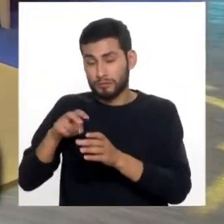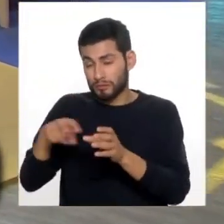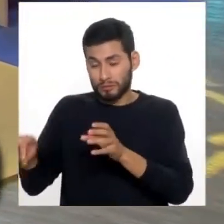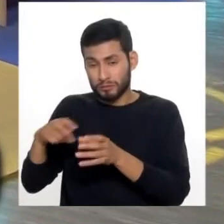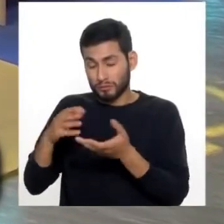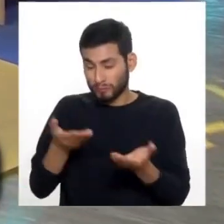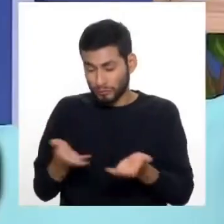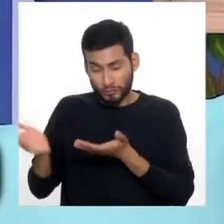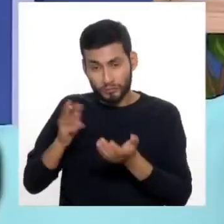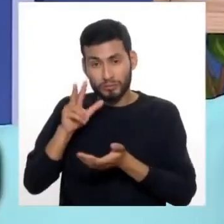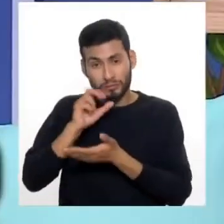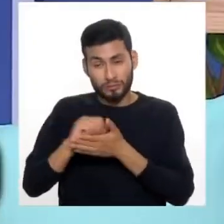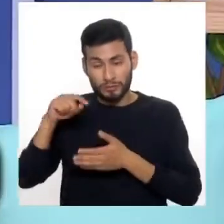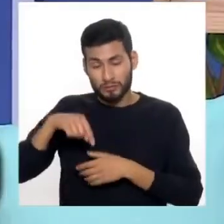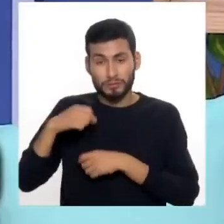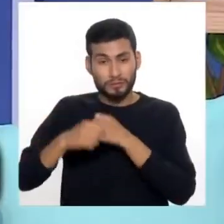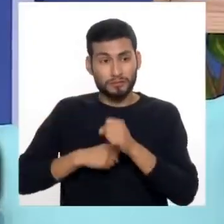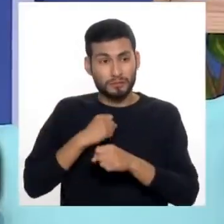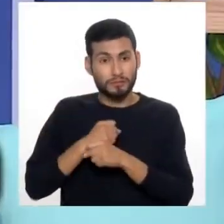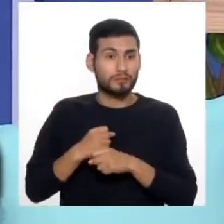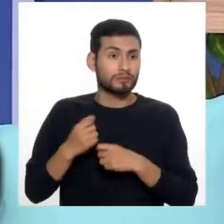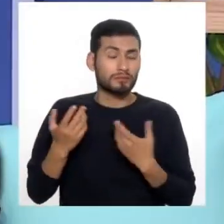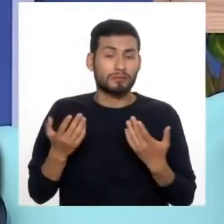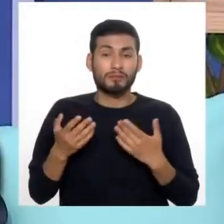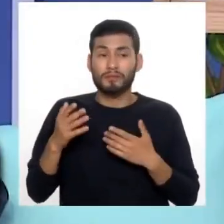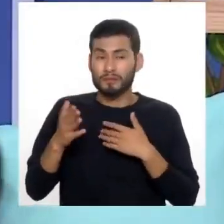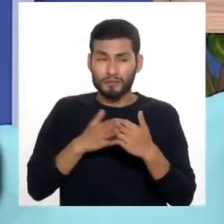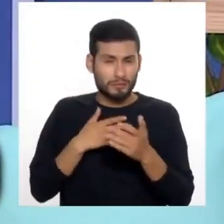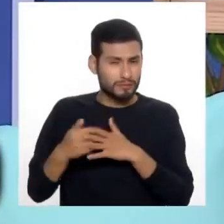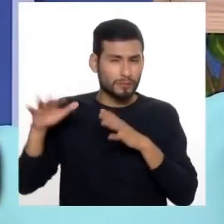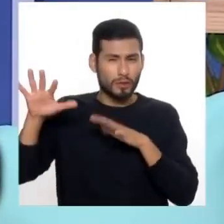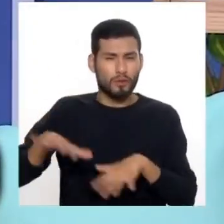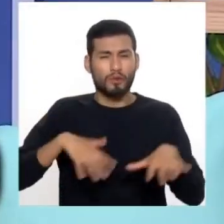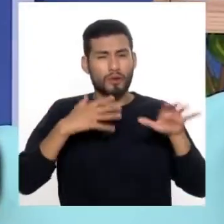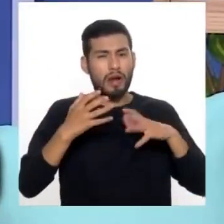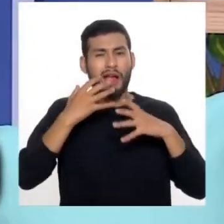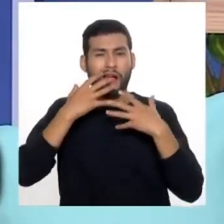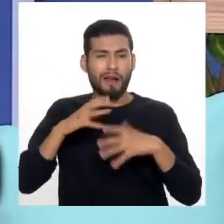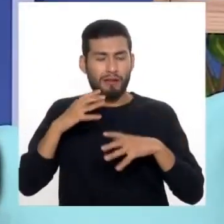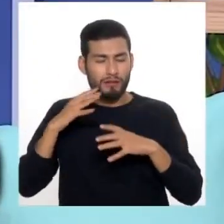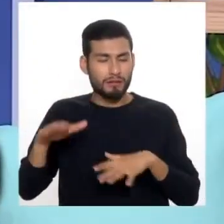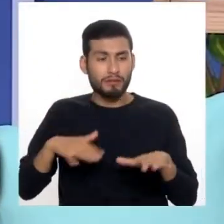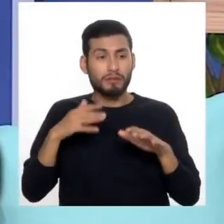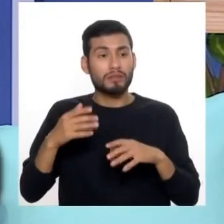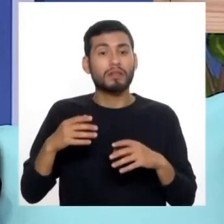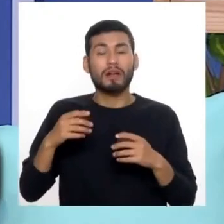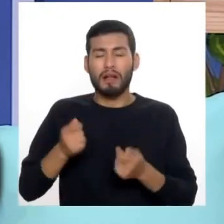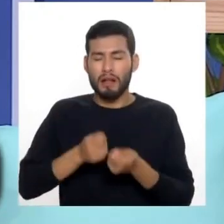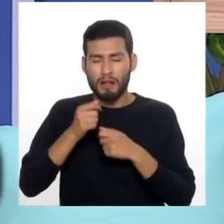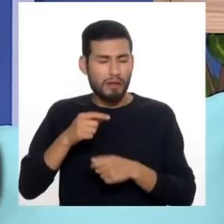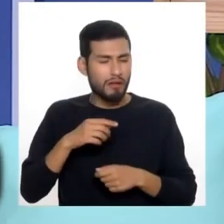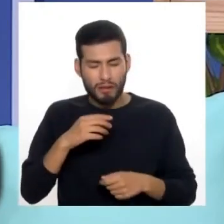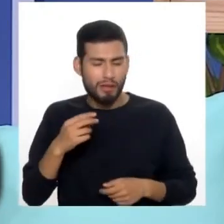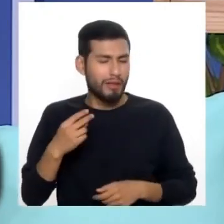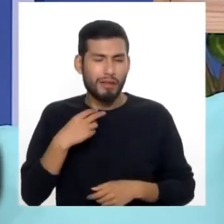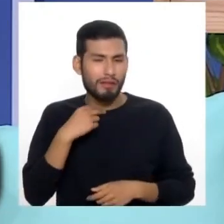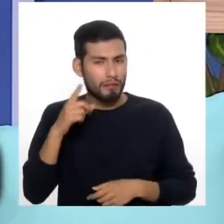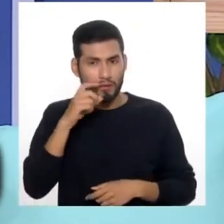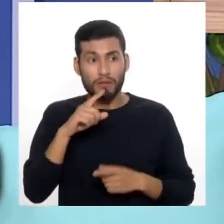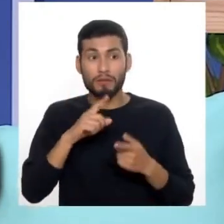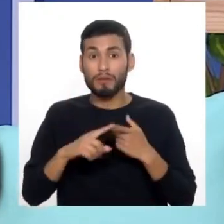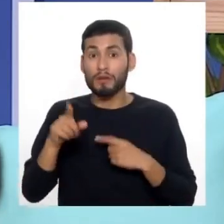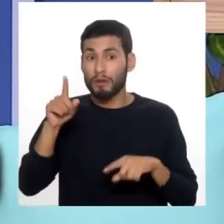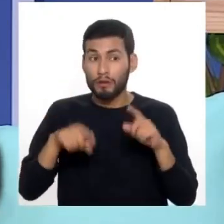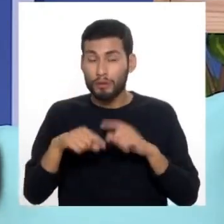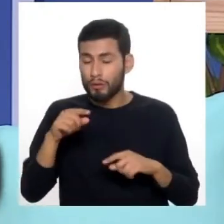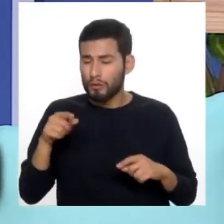ministerio en los primeros 3 meses del año y a pesar de los oleajes, el calentamiento que han impedido la pesca, la captura